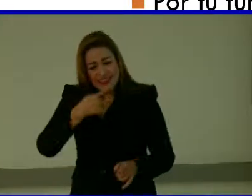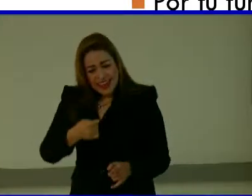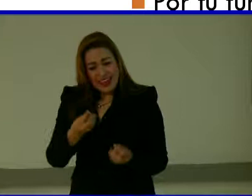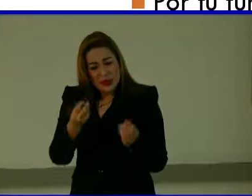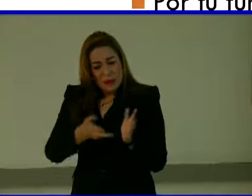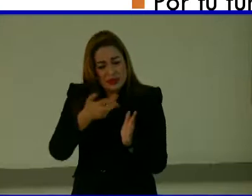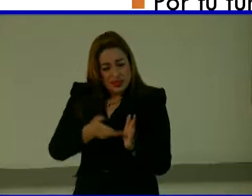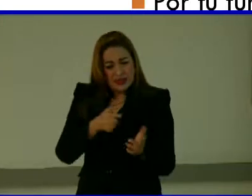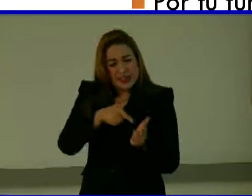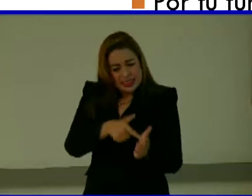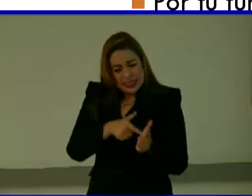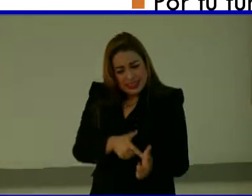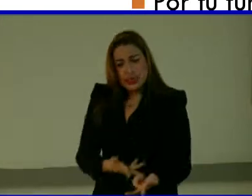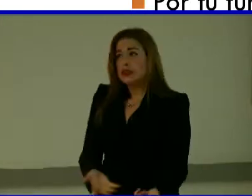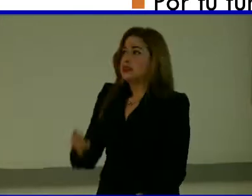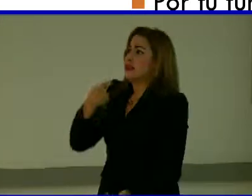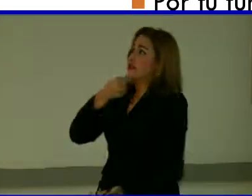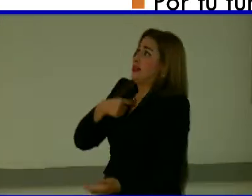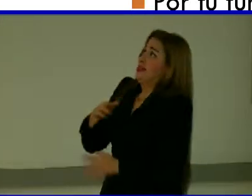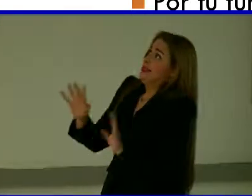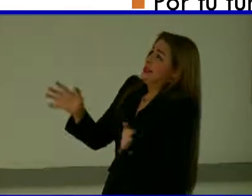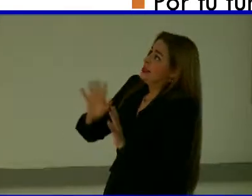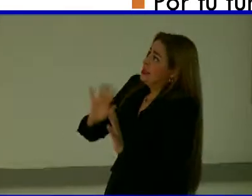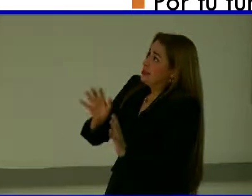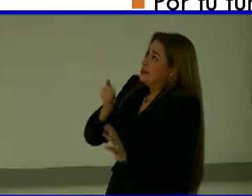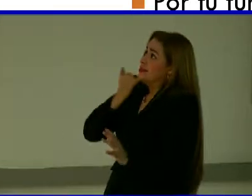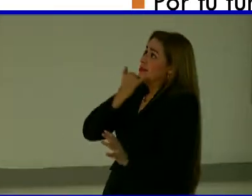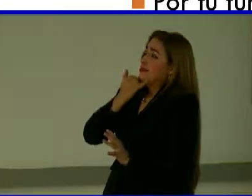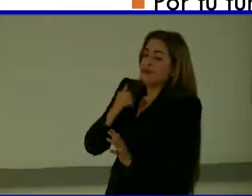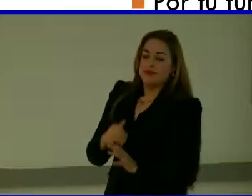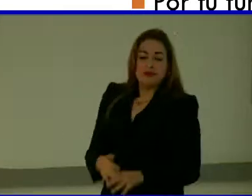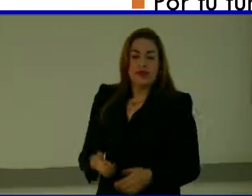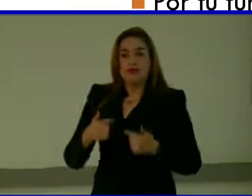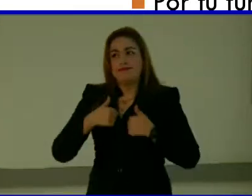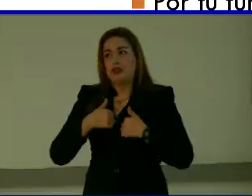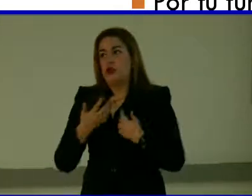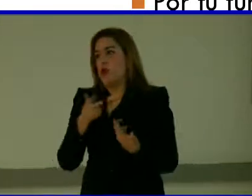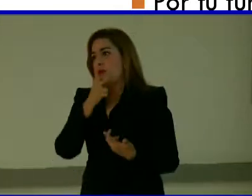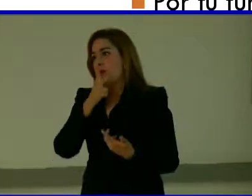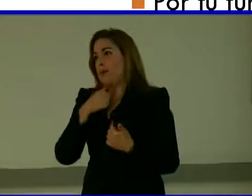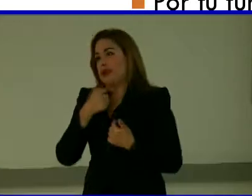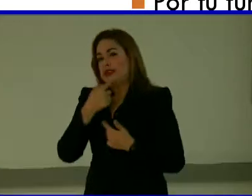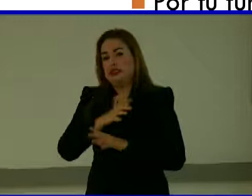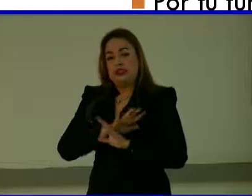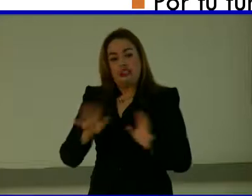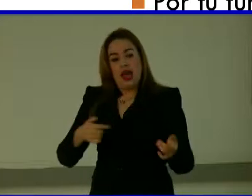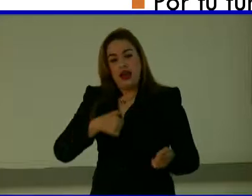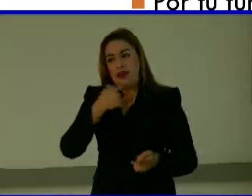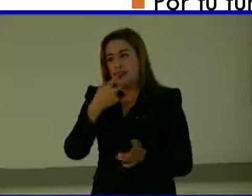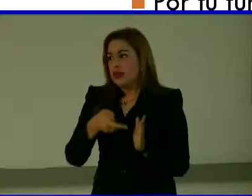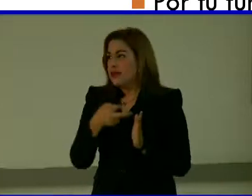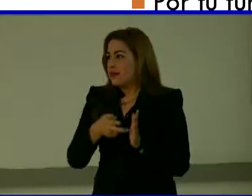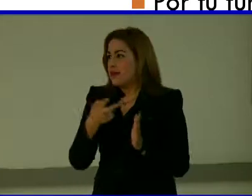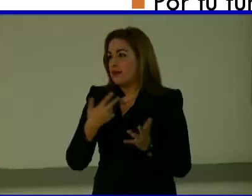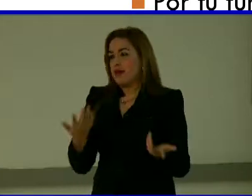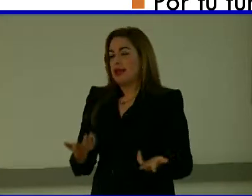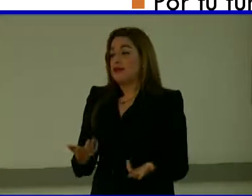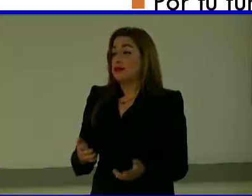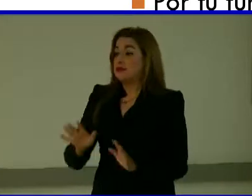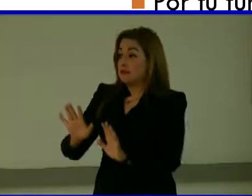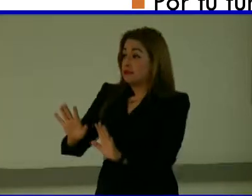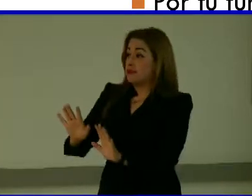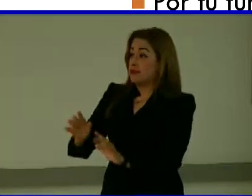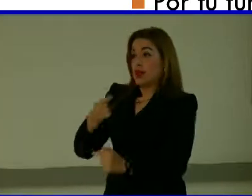hoy? ¿Perdón de qué? Que ya me está volviendo loco. Y es la realidad. Y no es que sean niños maliciosos, pero tienen un